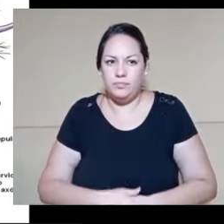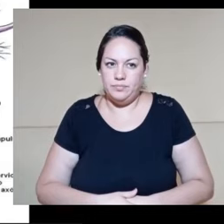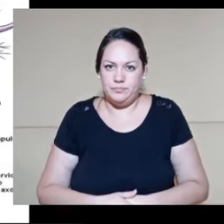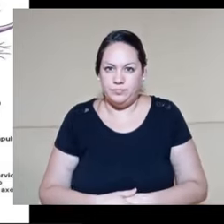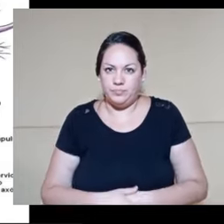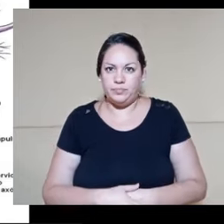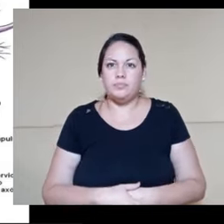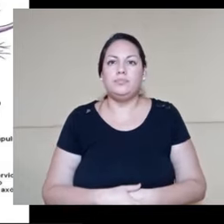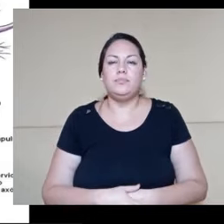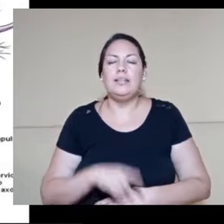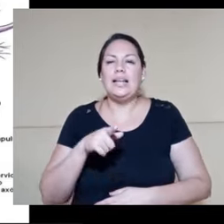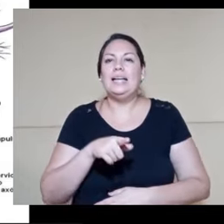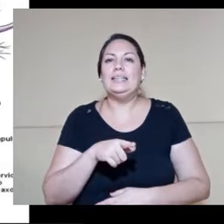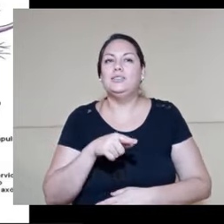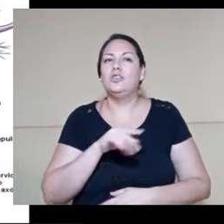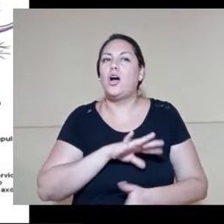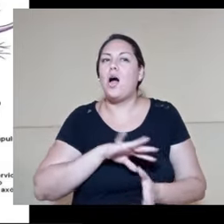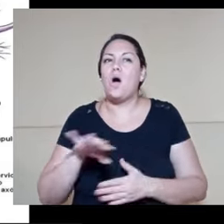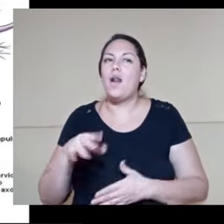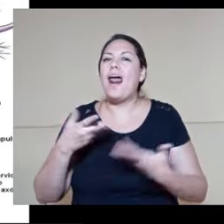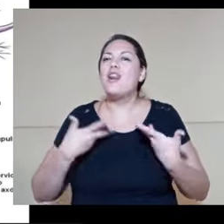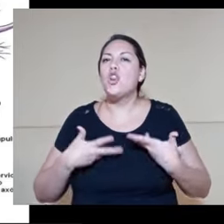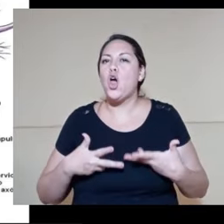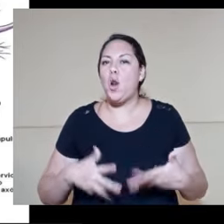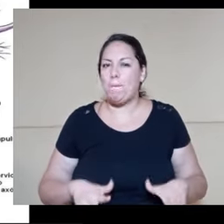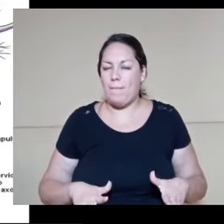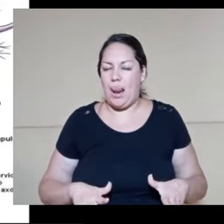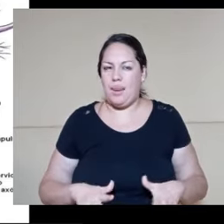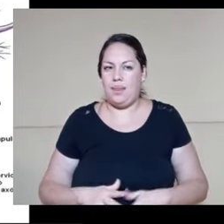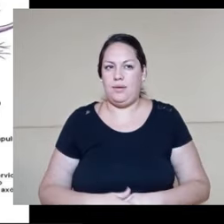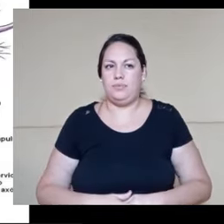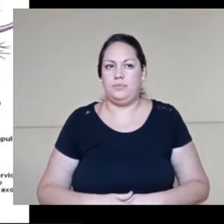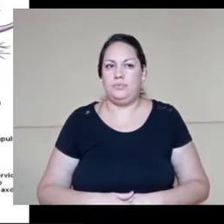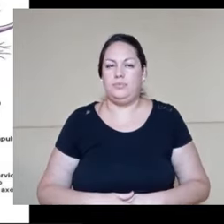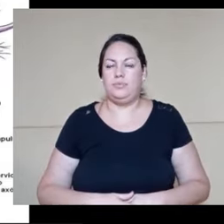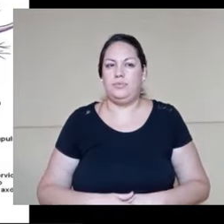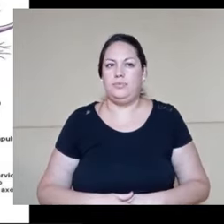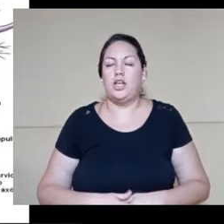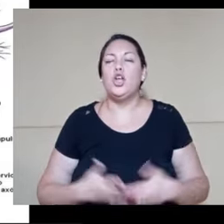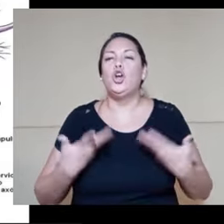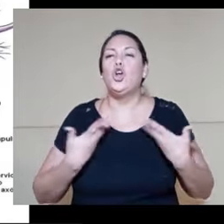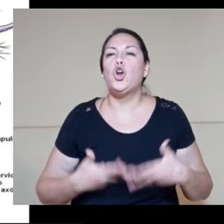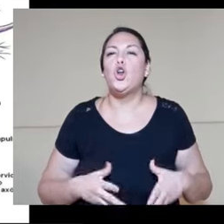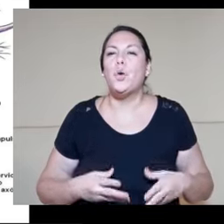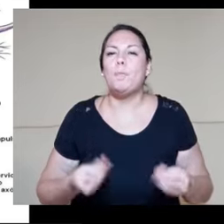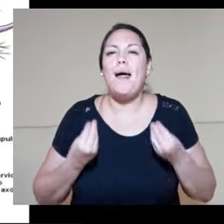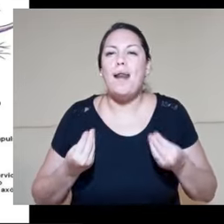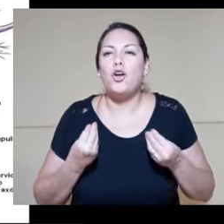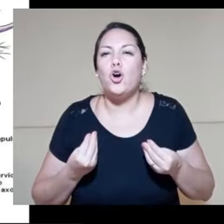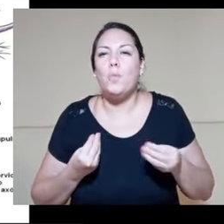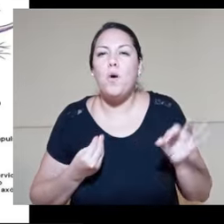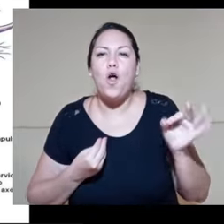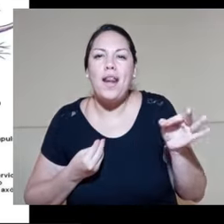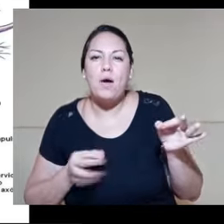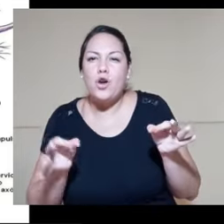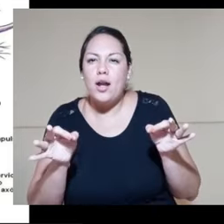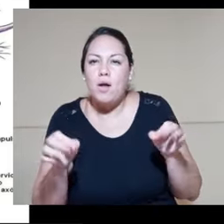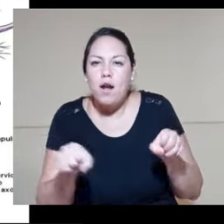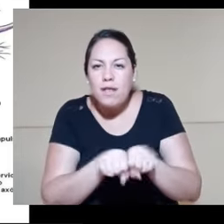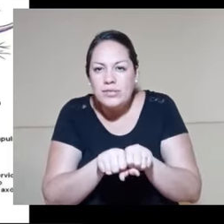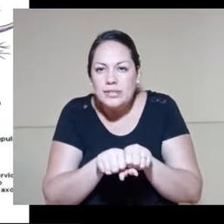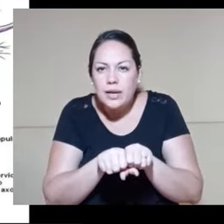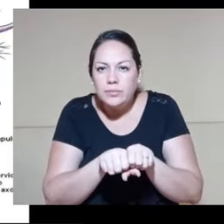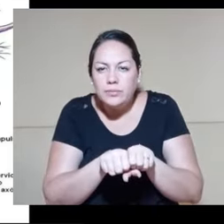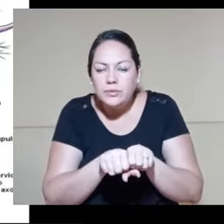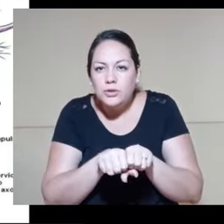que producen ese efecto clínico. Eso en la patología, yo les estoy hablando en la normalidad. Eso ya es una enfermedad. Pero en lo